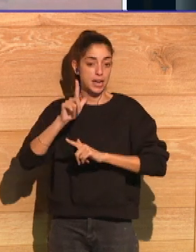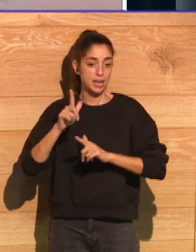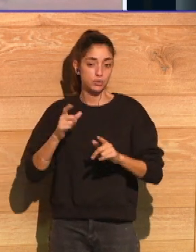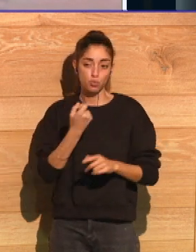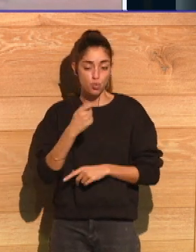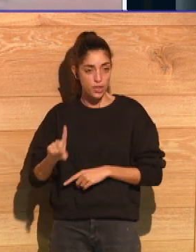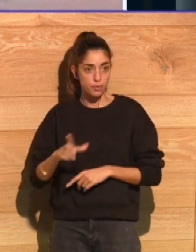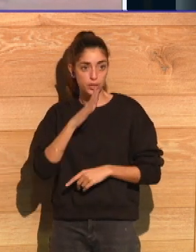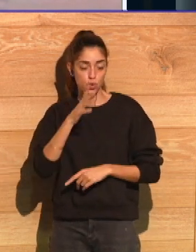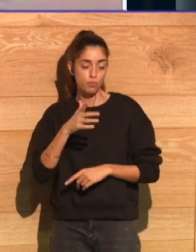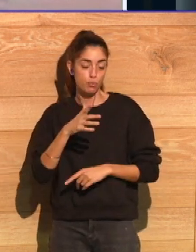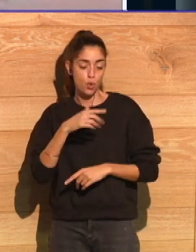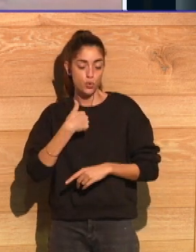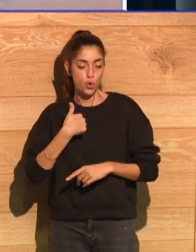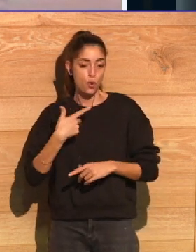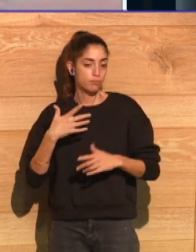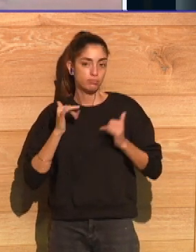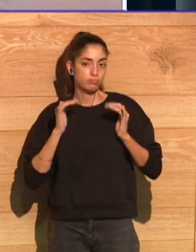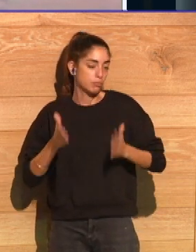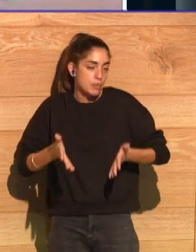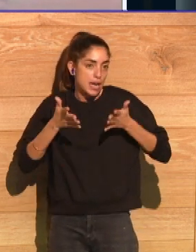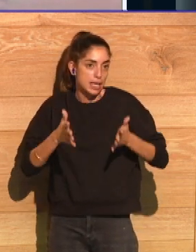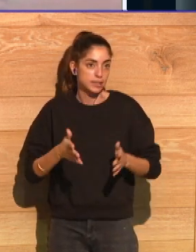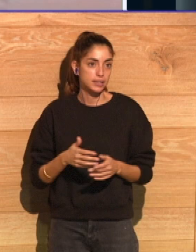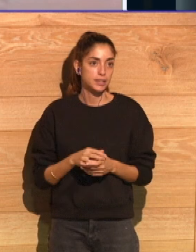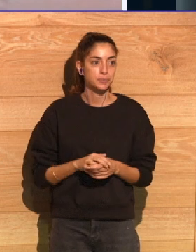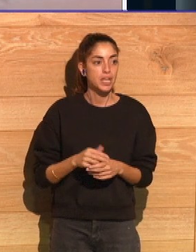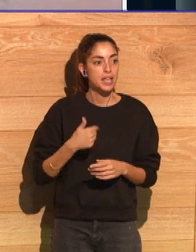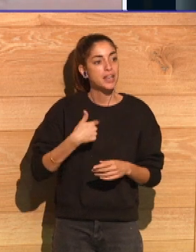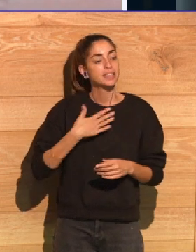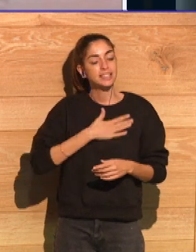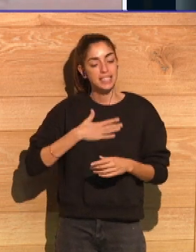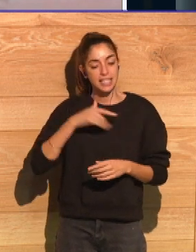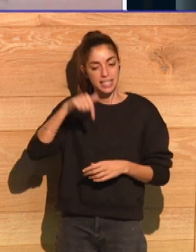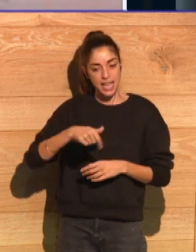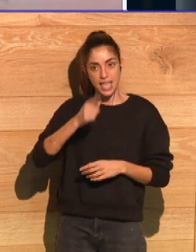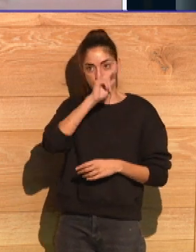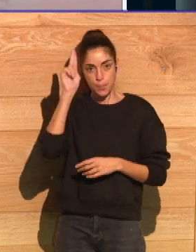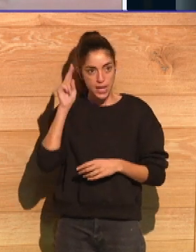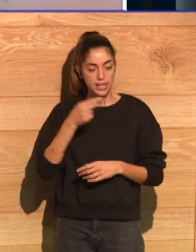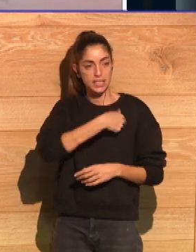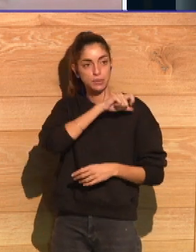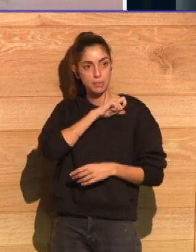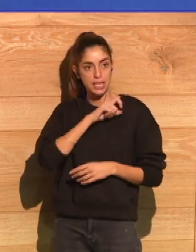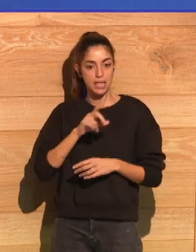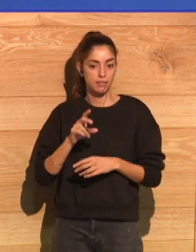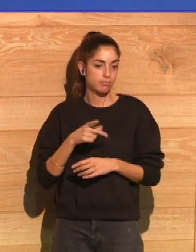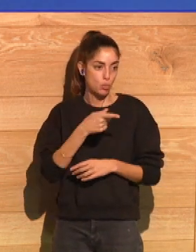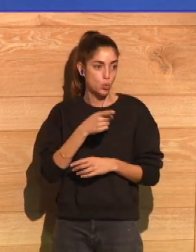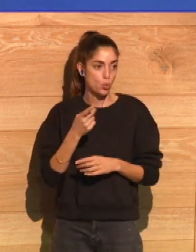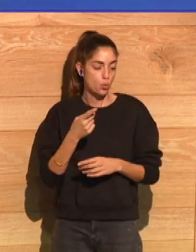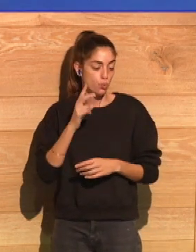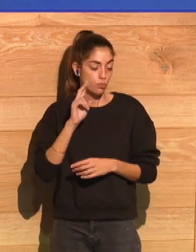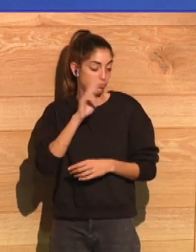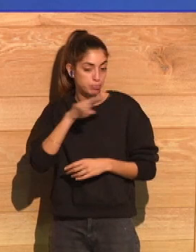tener que meter en un avión. Nos encantaría poderte tener aquí en España, en Madrid, en nuestro país, y enseñártelo y podernos conocer